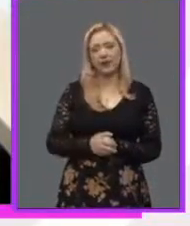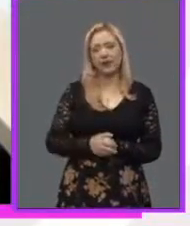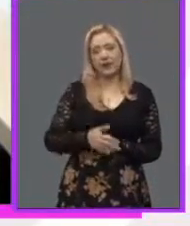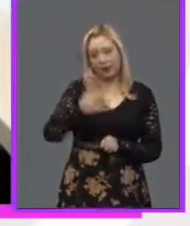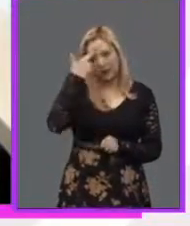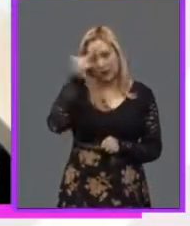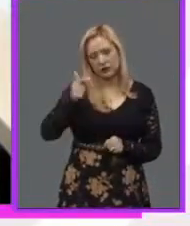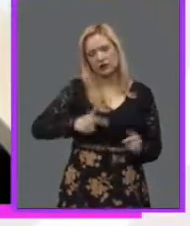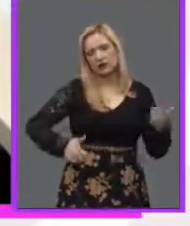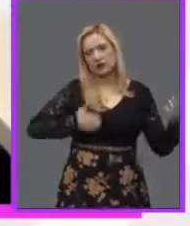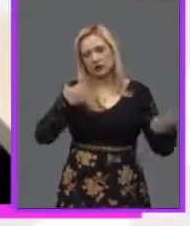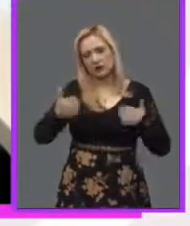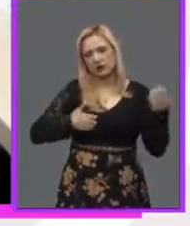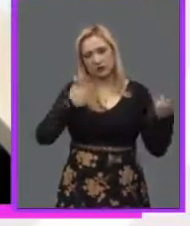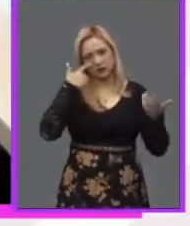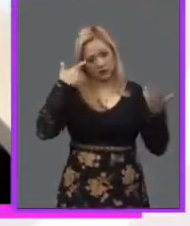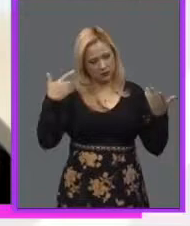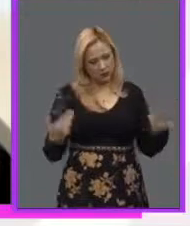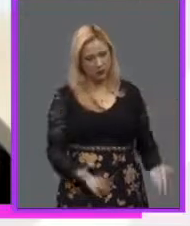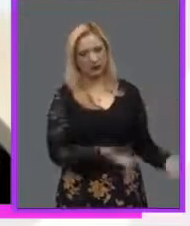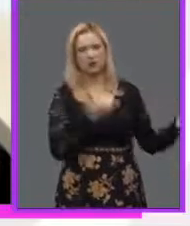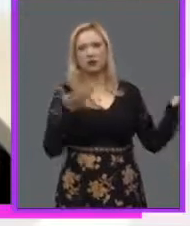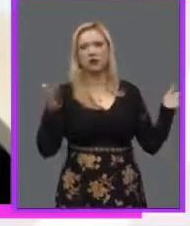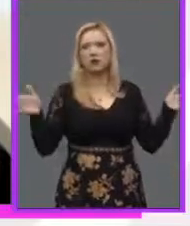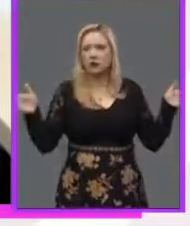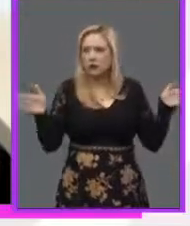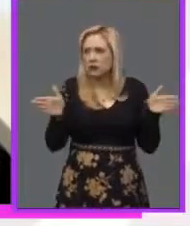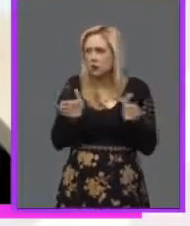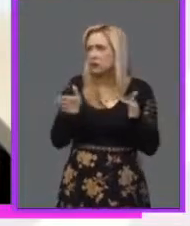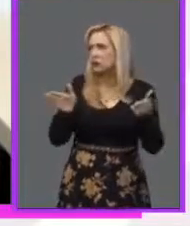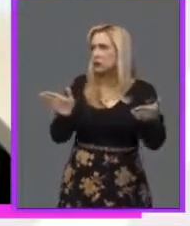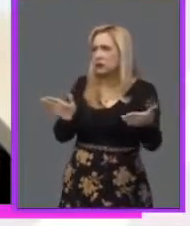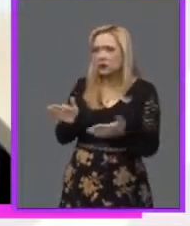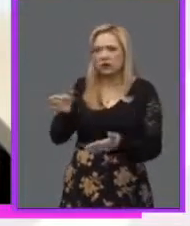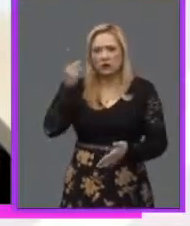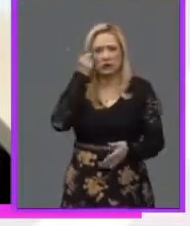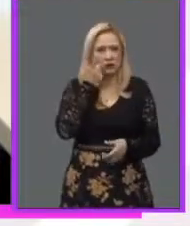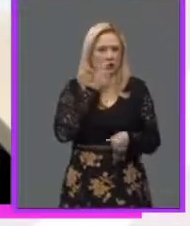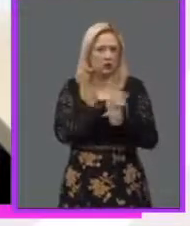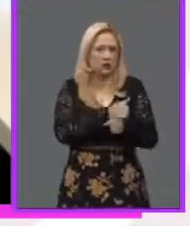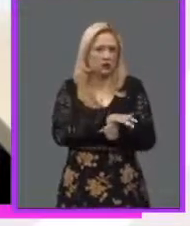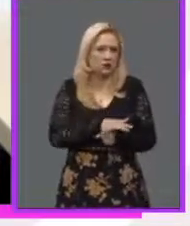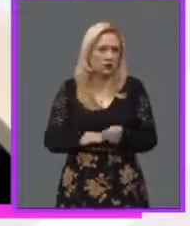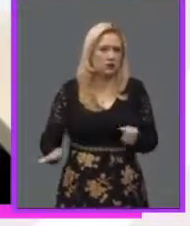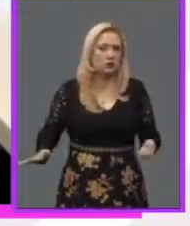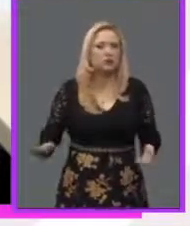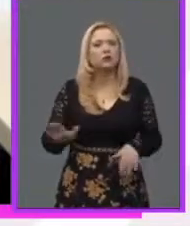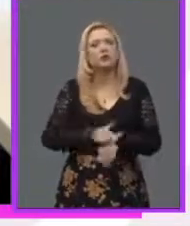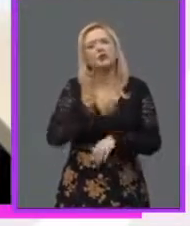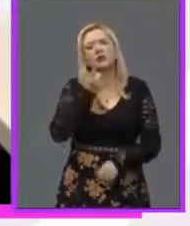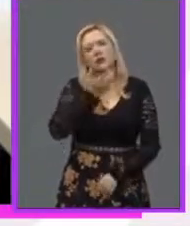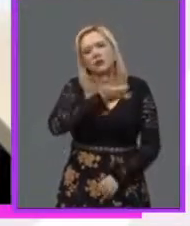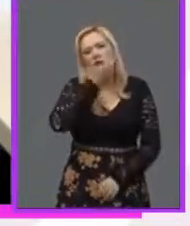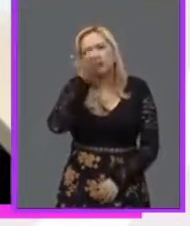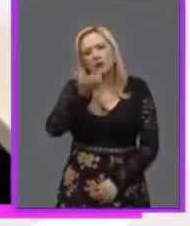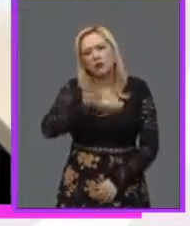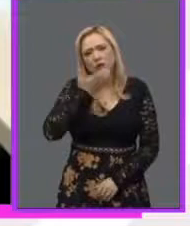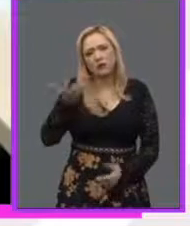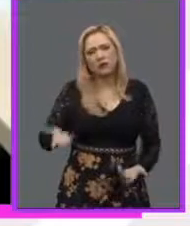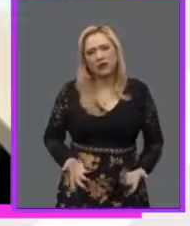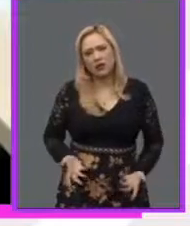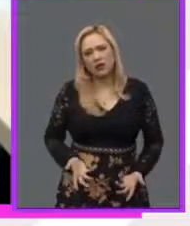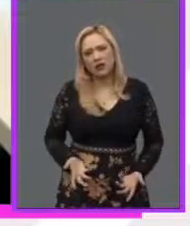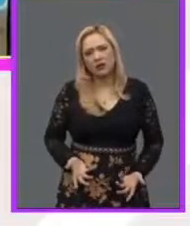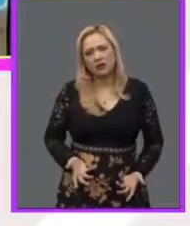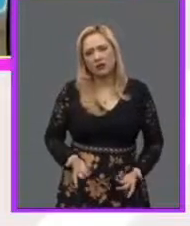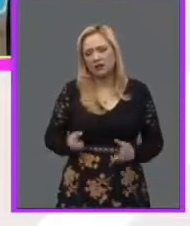viene también de es que mira qué espacio están vendiendo, tan hacinado, tan chiquito, ¿quién va a dormir allá? ¿por qué lo normalizamos cuando son espacios para que